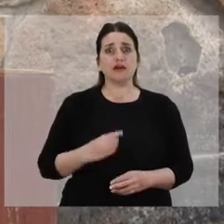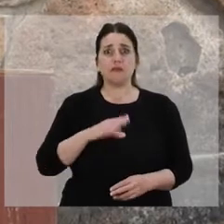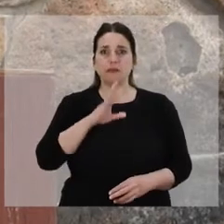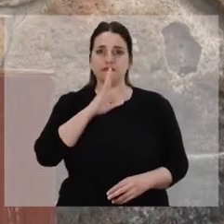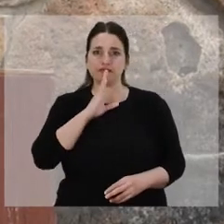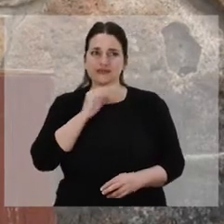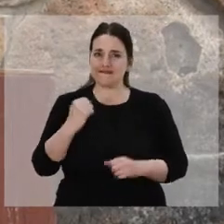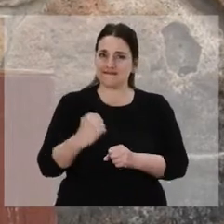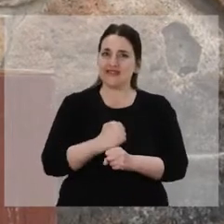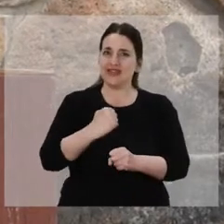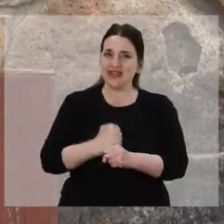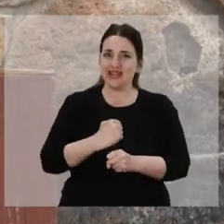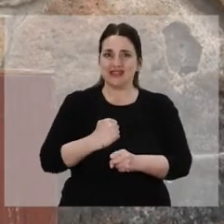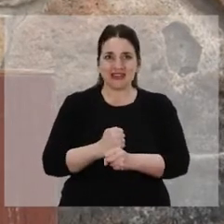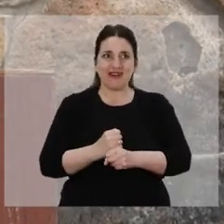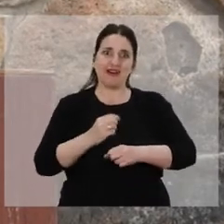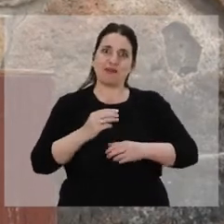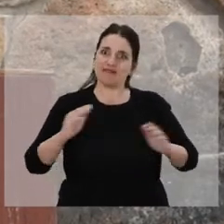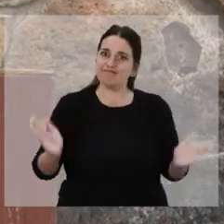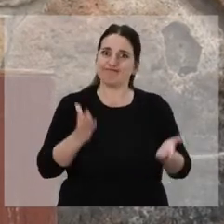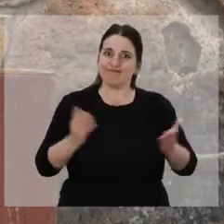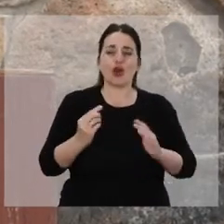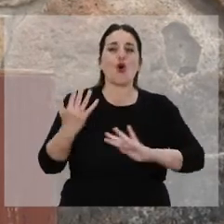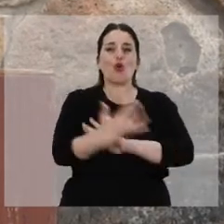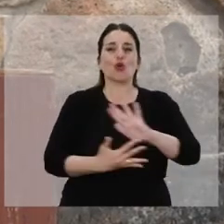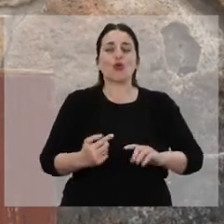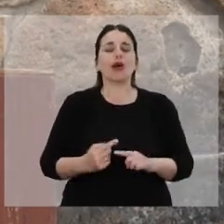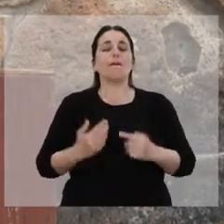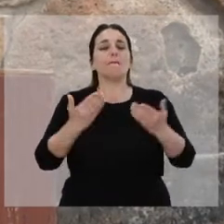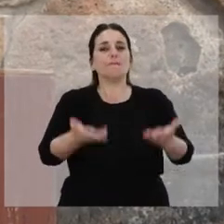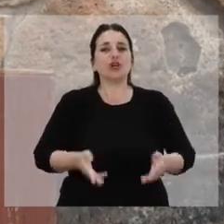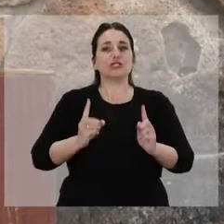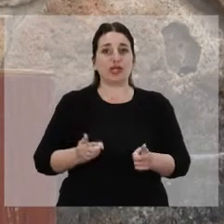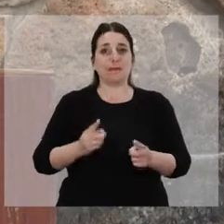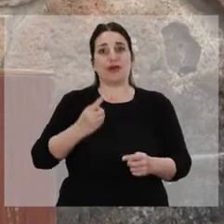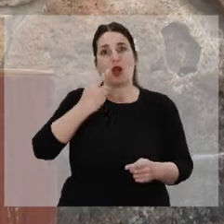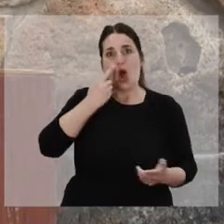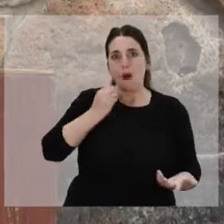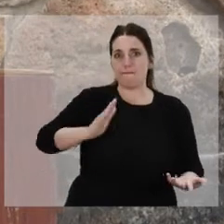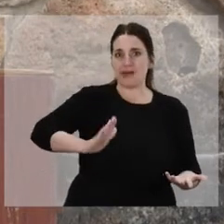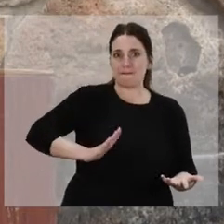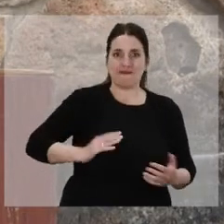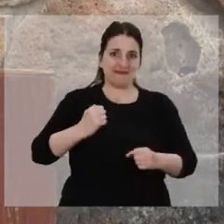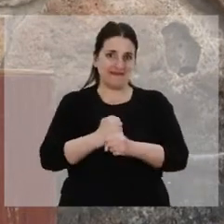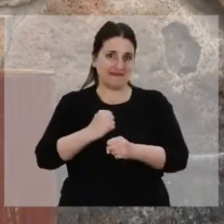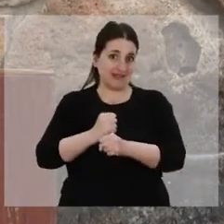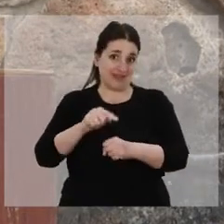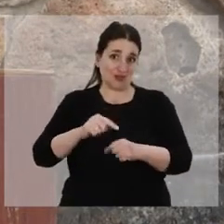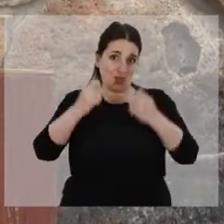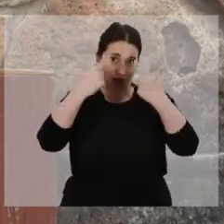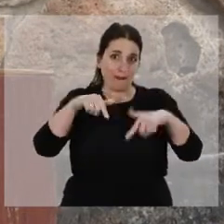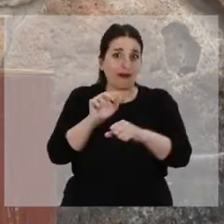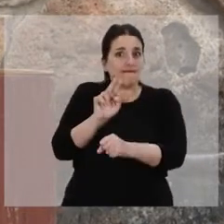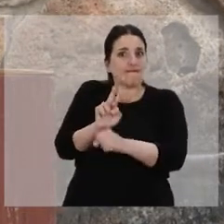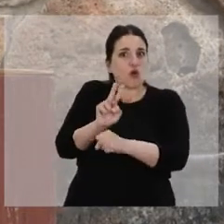al que en silencio hace andar al país. Y por eso también a esos hombres y mujeres es que tenemos que